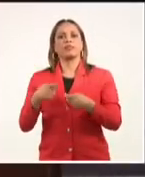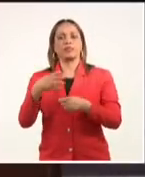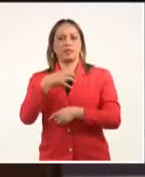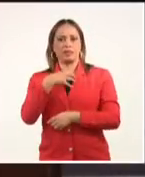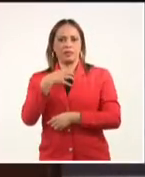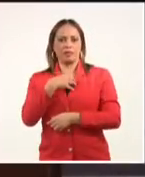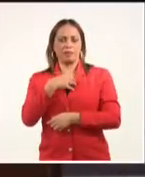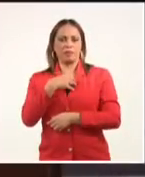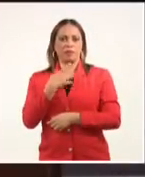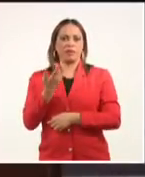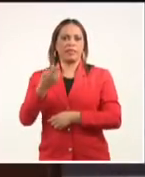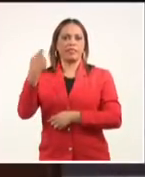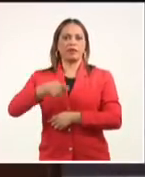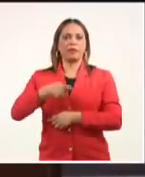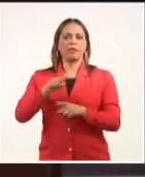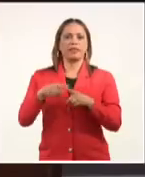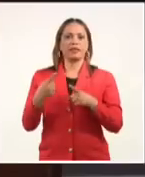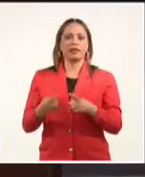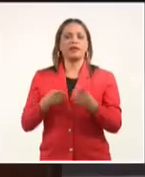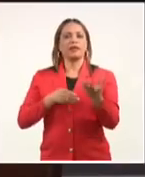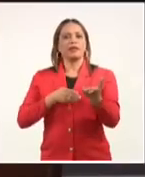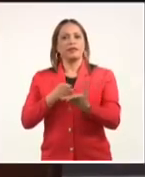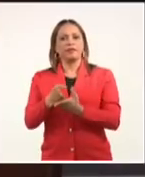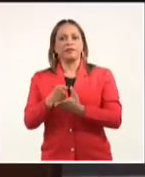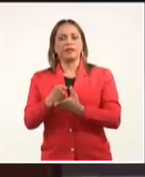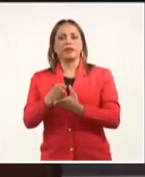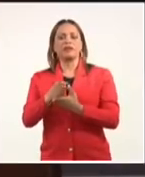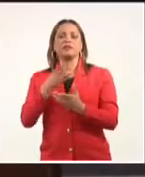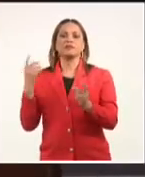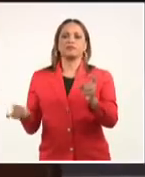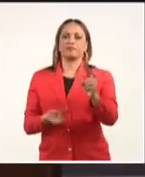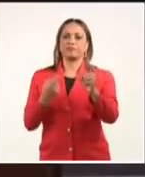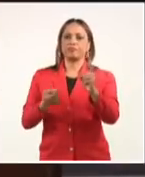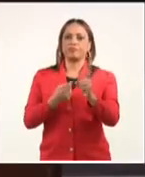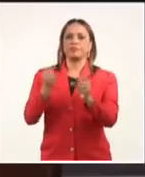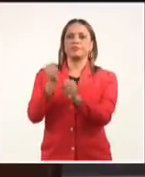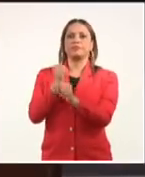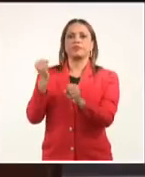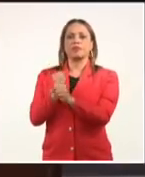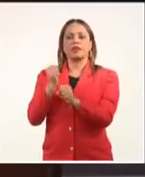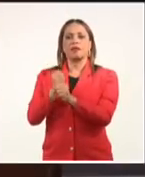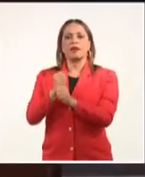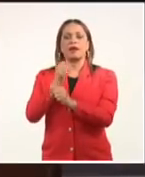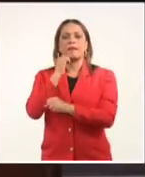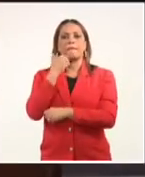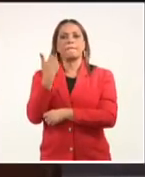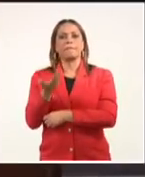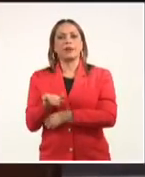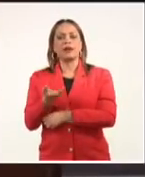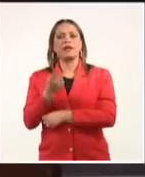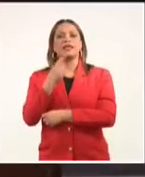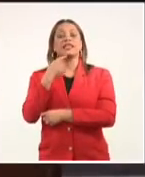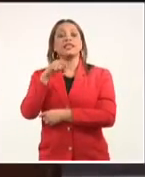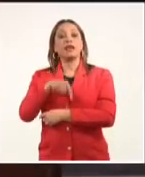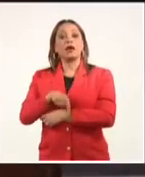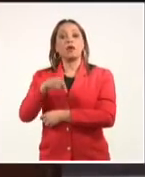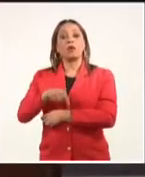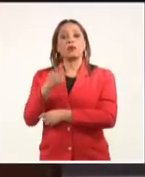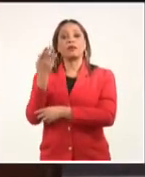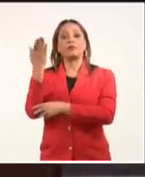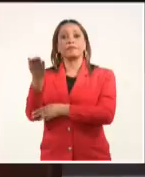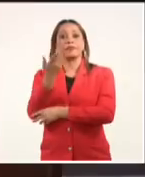cubanos. En fecha tan significativa, solicito a nuestro